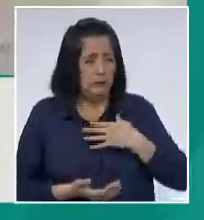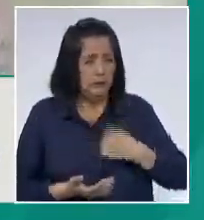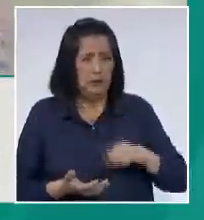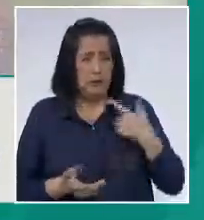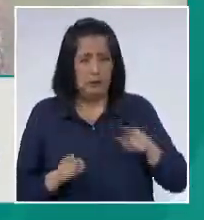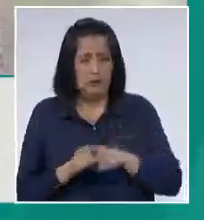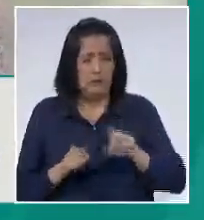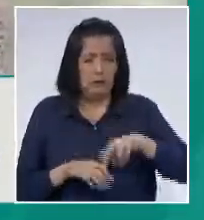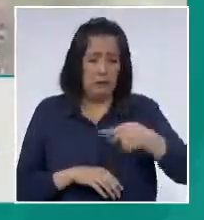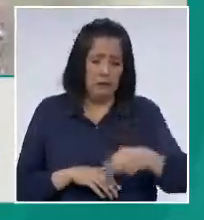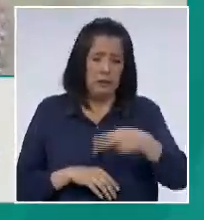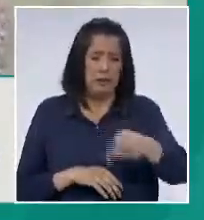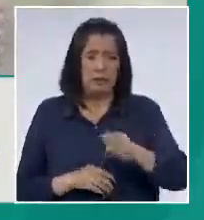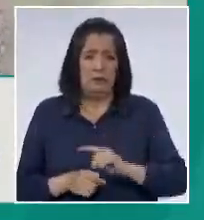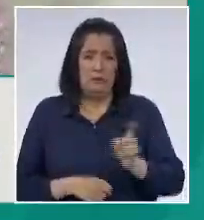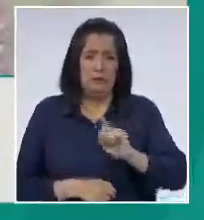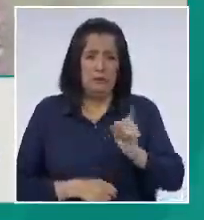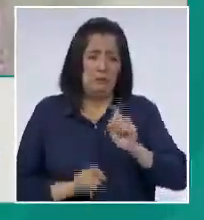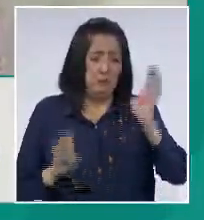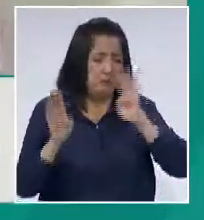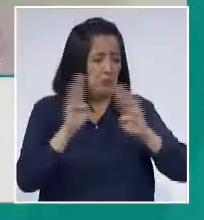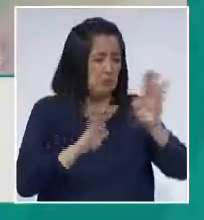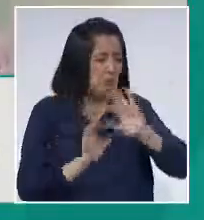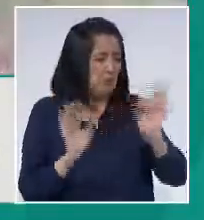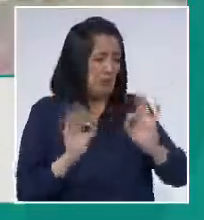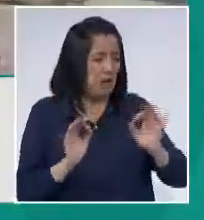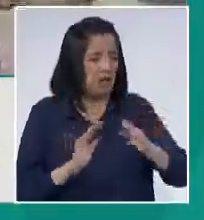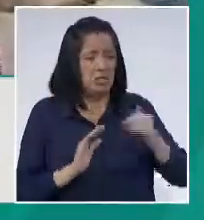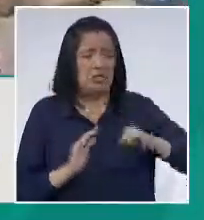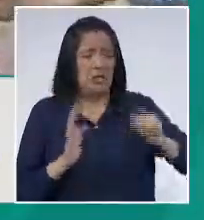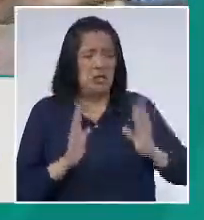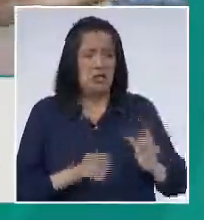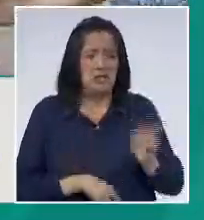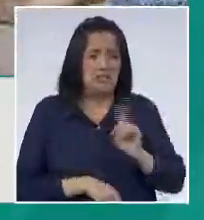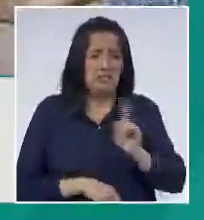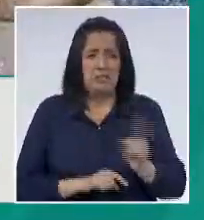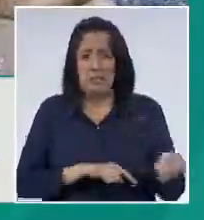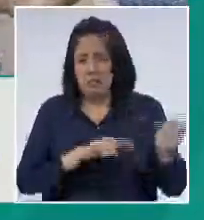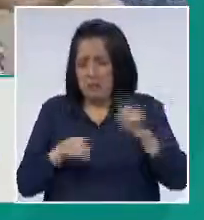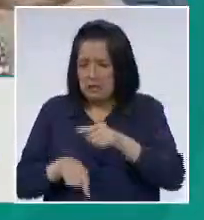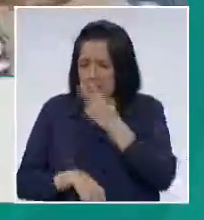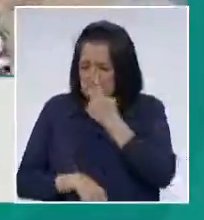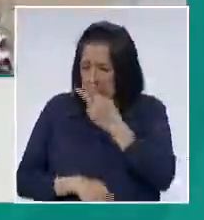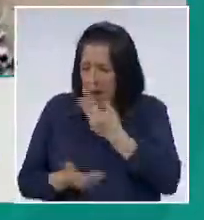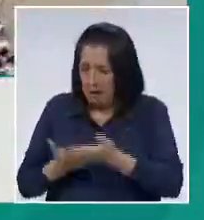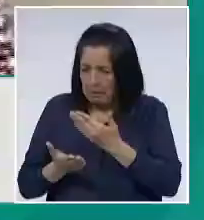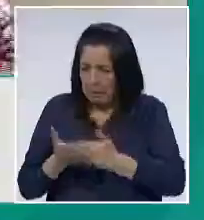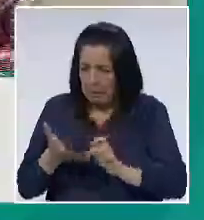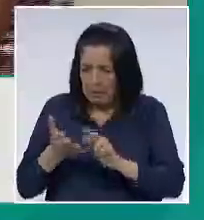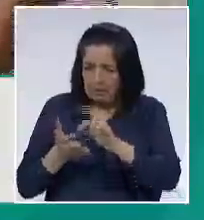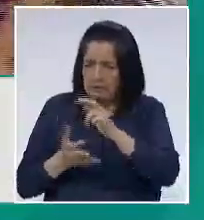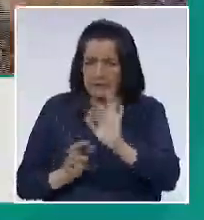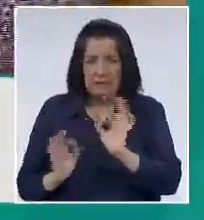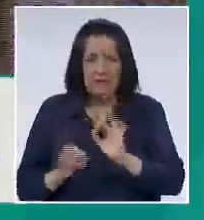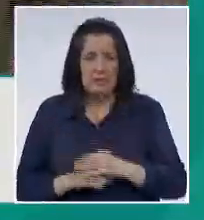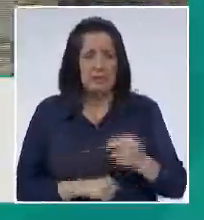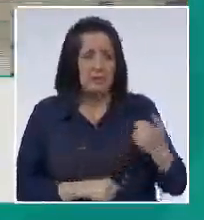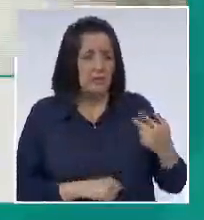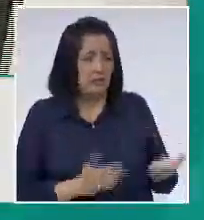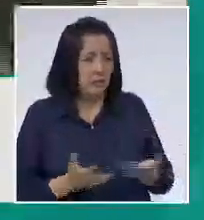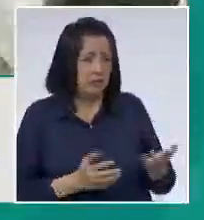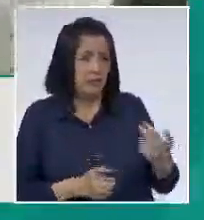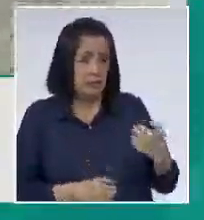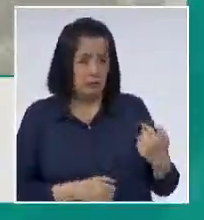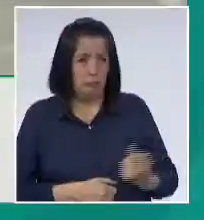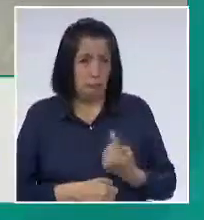han caído. Y nunca se han preocupado ni un alcalde, ni siquiera han venido a certificar cómo están ahí en las escaleras. Acá no solamente estamos